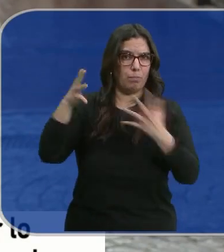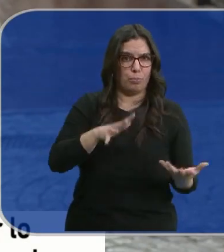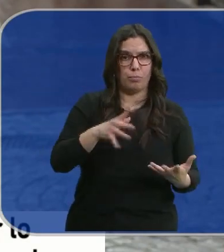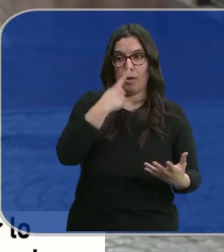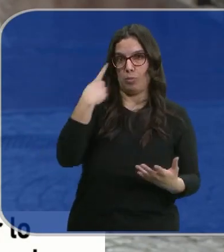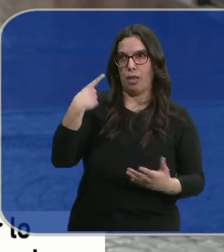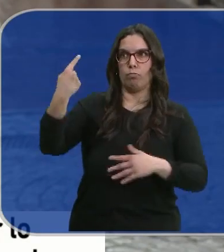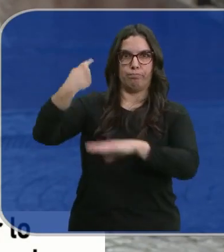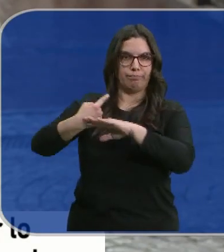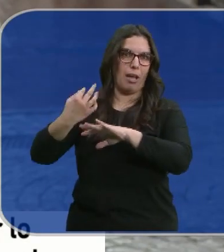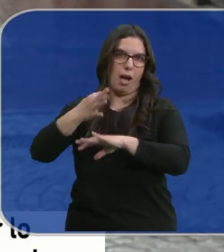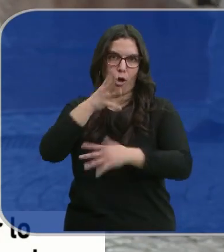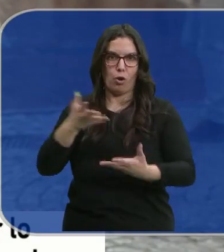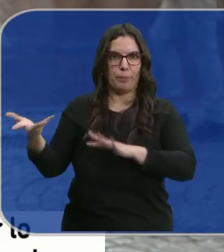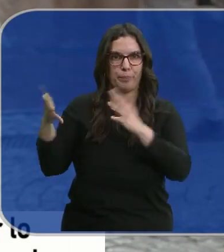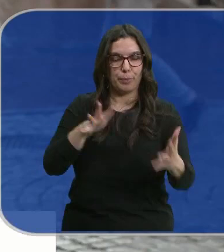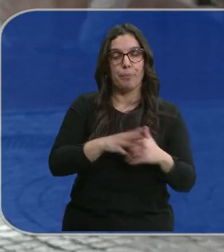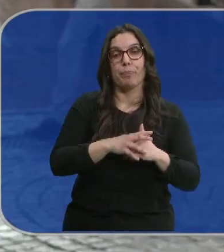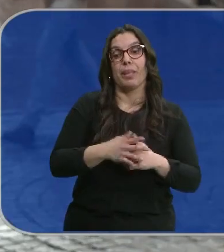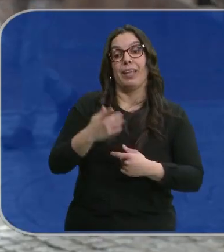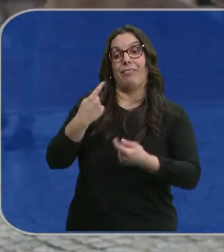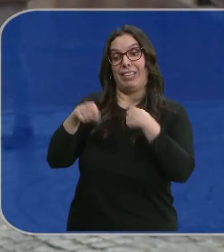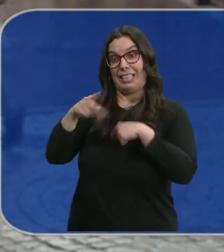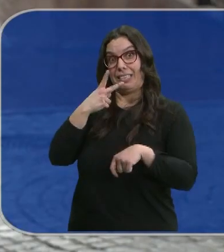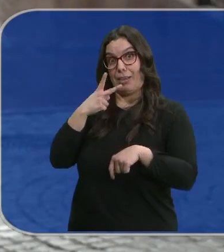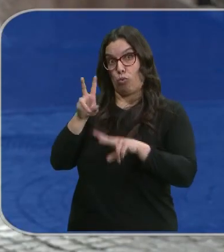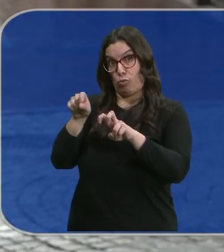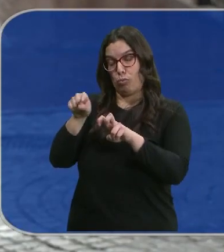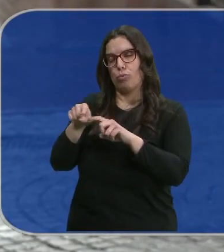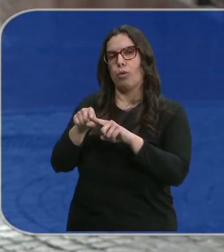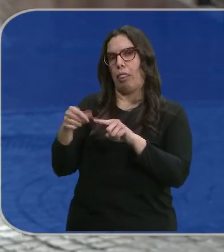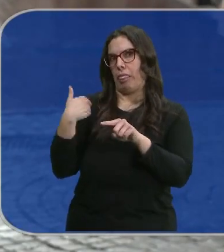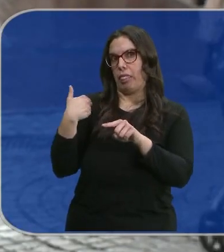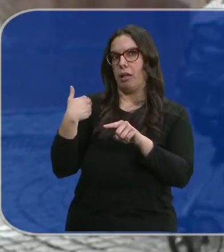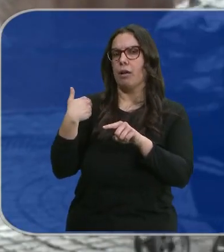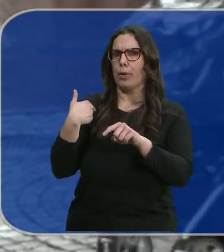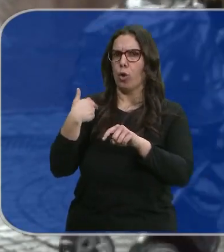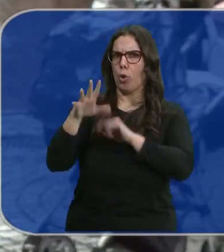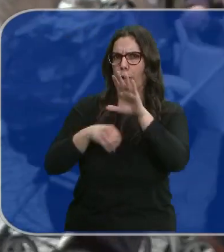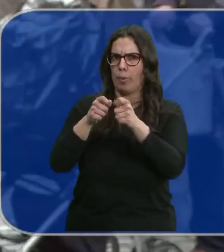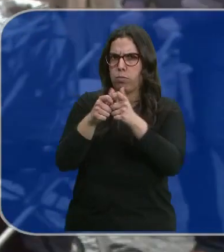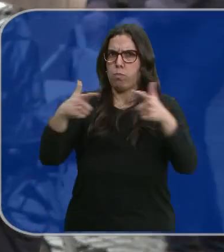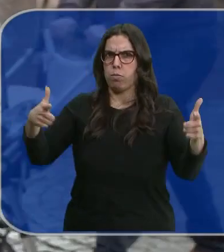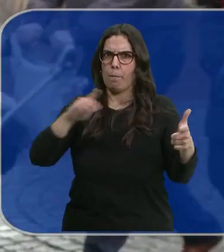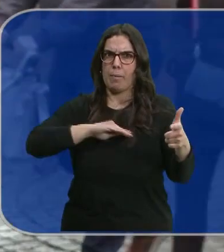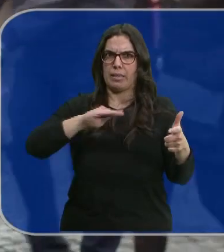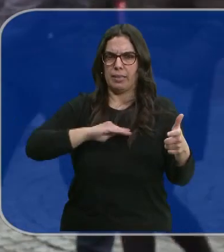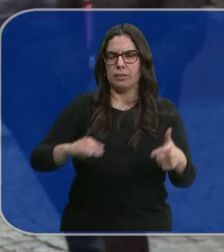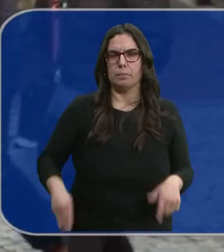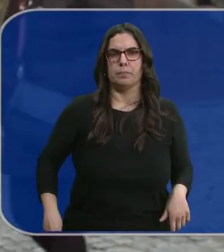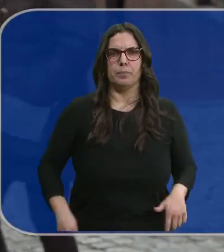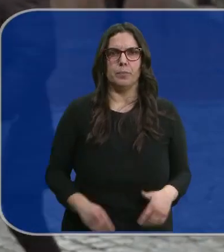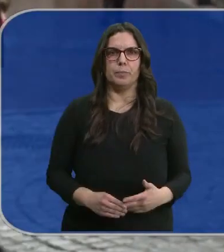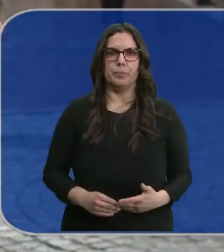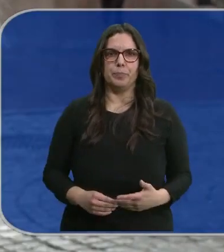hace un año. La comercialización de tabaco calentado es reciente, pero su consumo ha crecido exponencialmente en los últimos